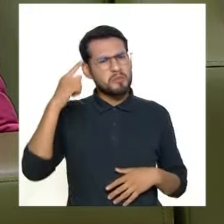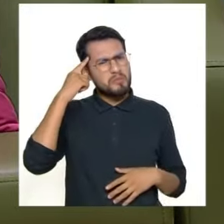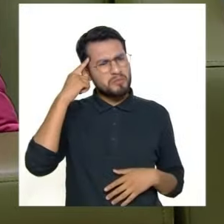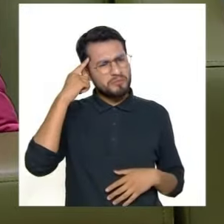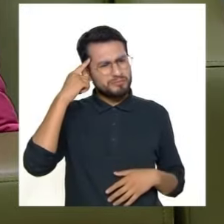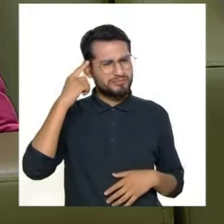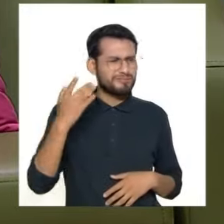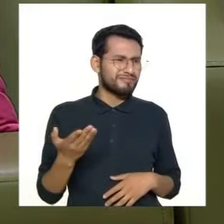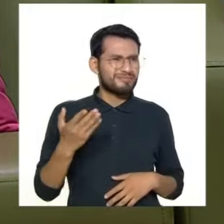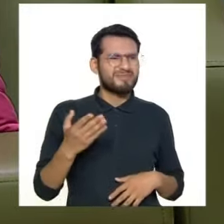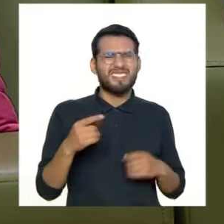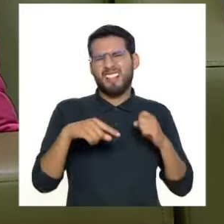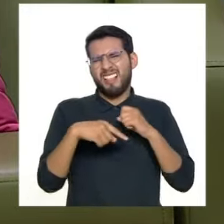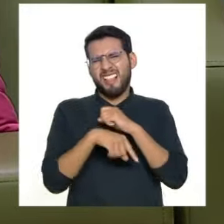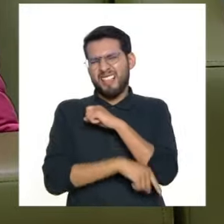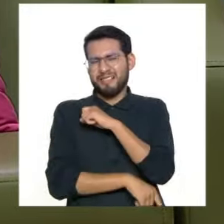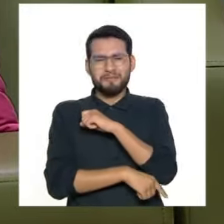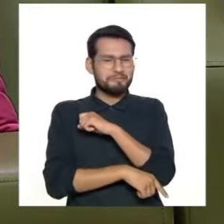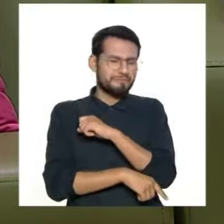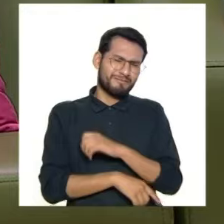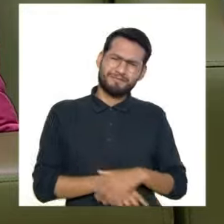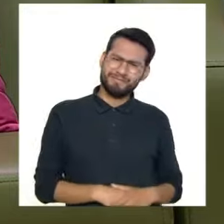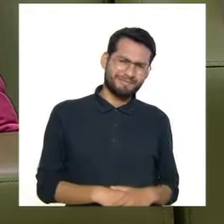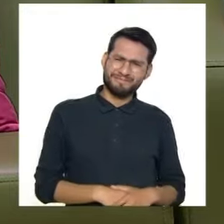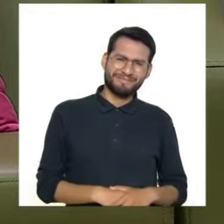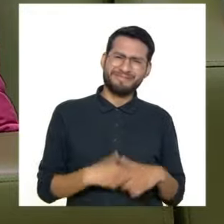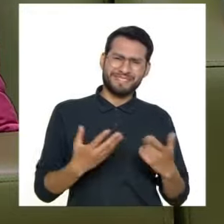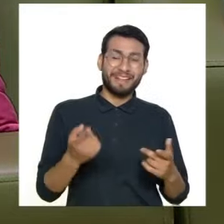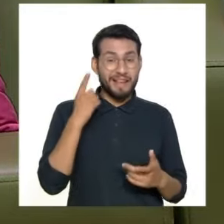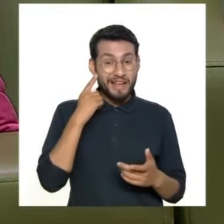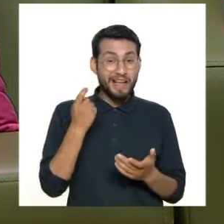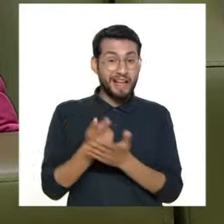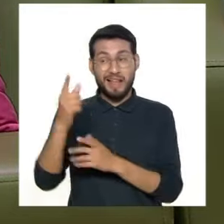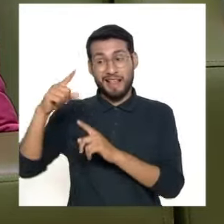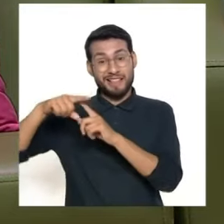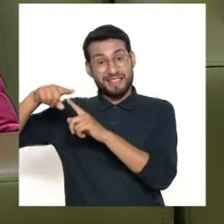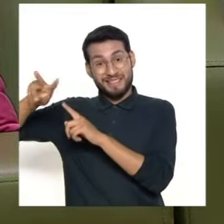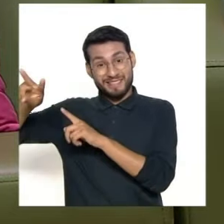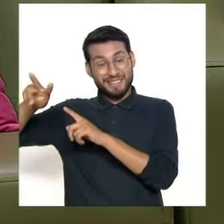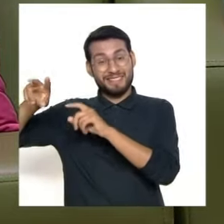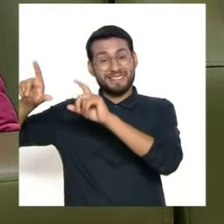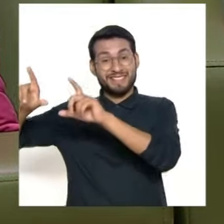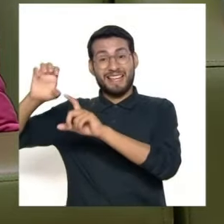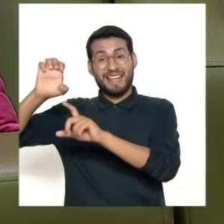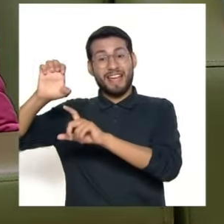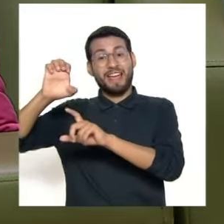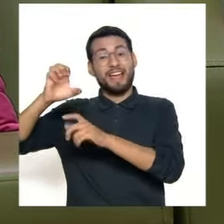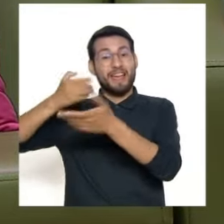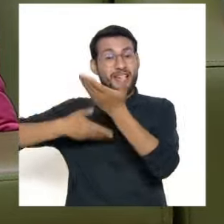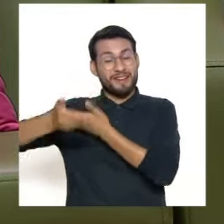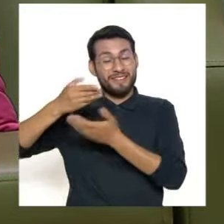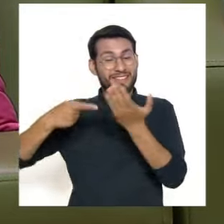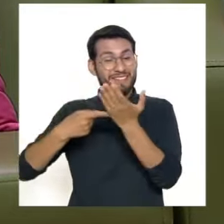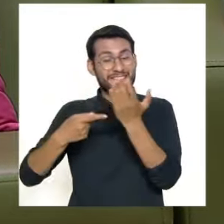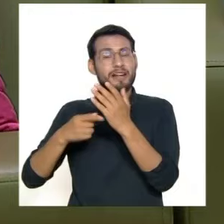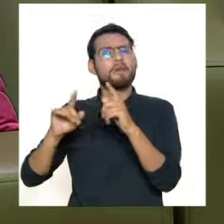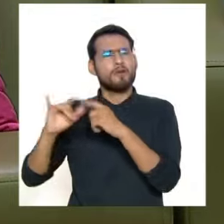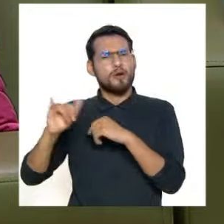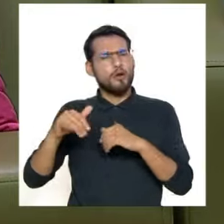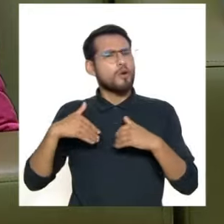algo Bastante más complejo No simplemente es digamos comprar un televisor via e-commerce sino que parte de otros